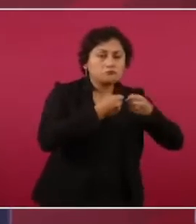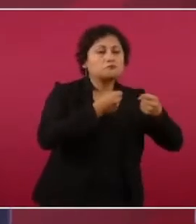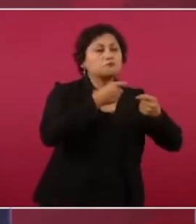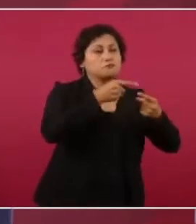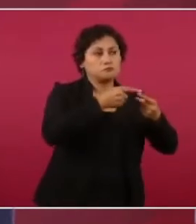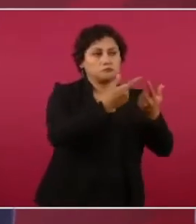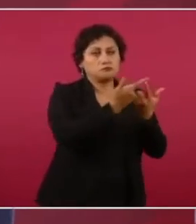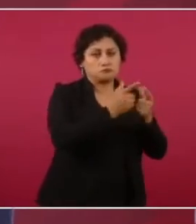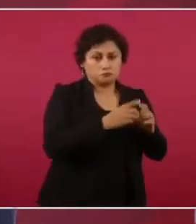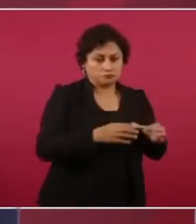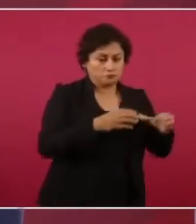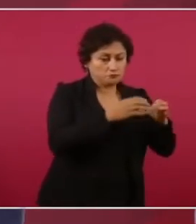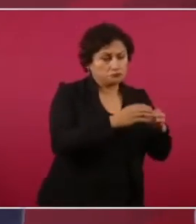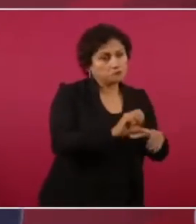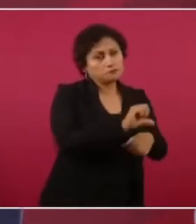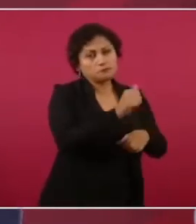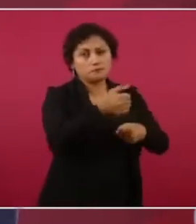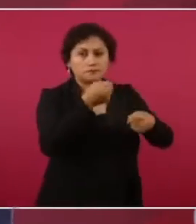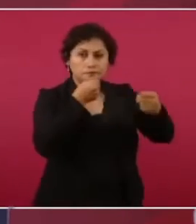televisión, y luego que